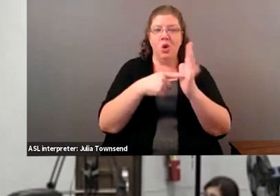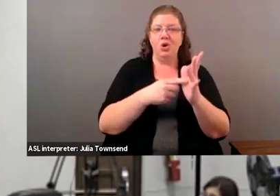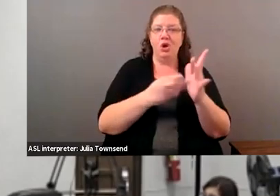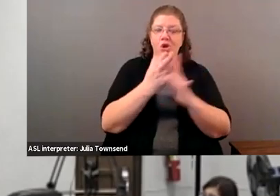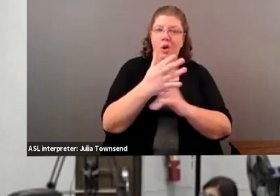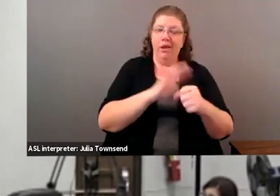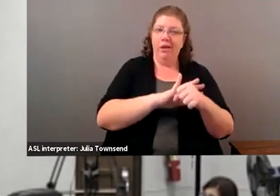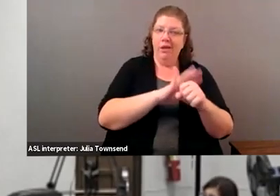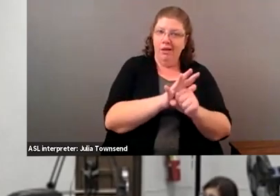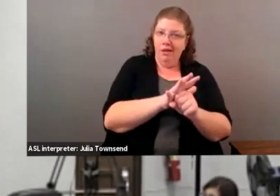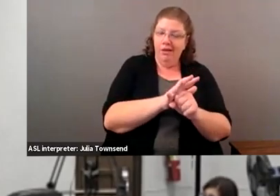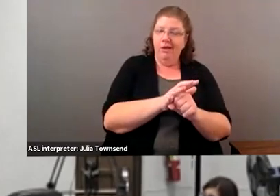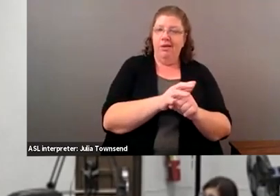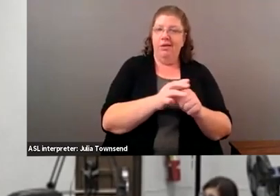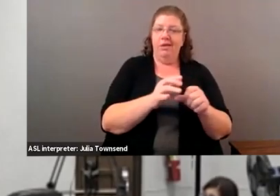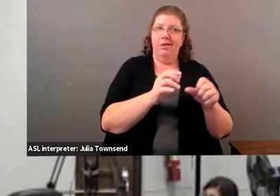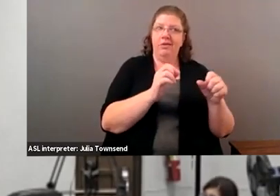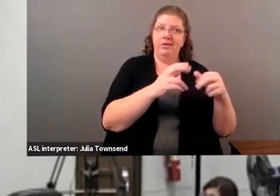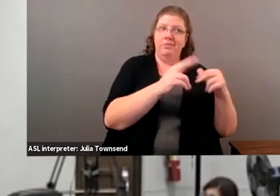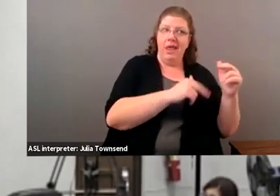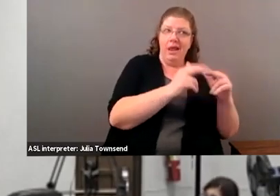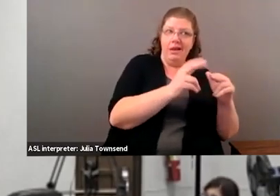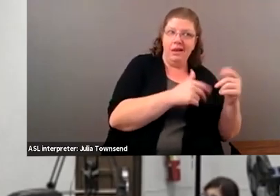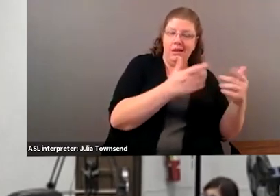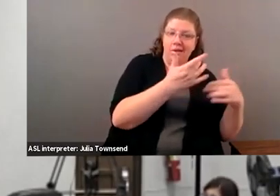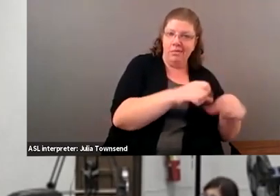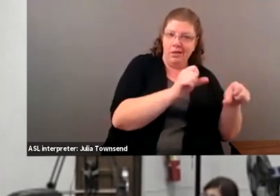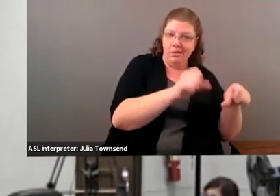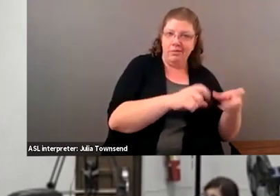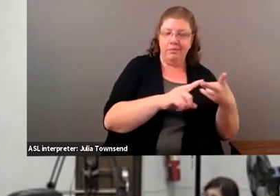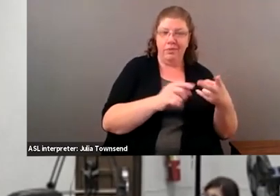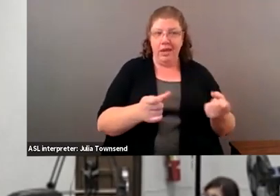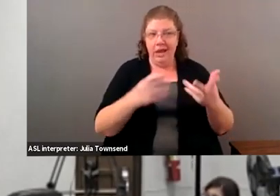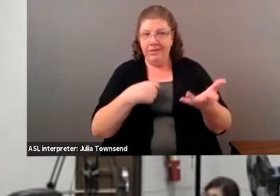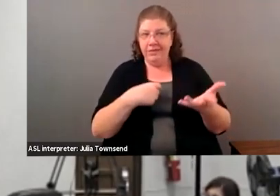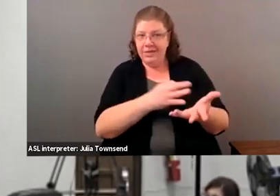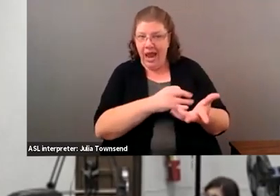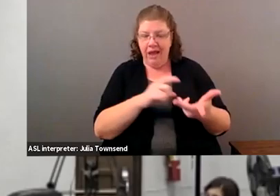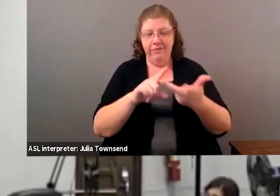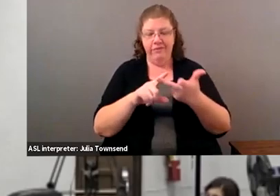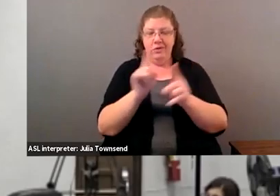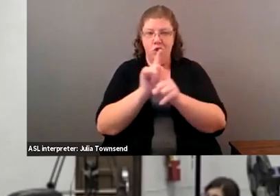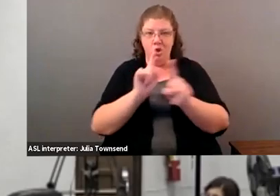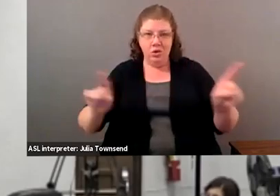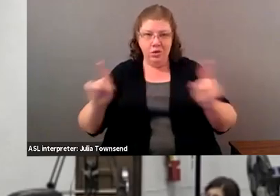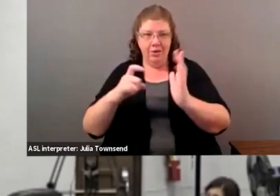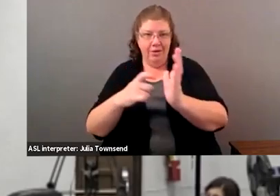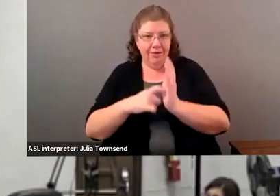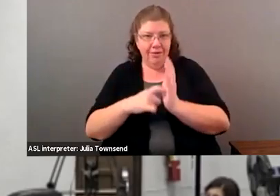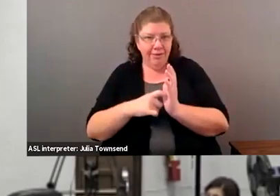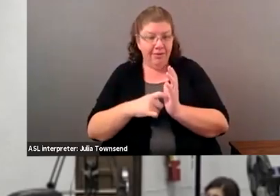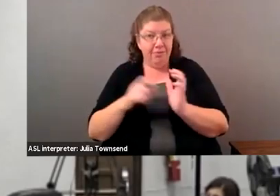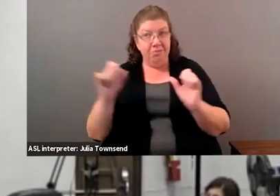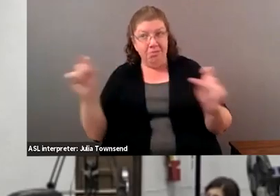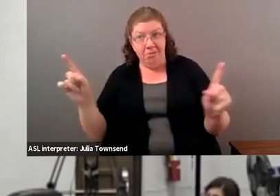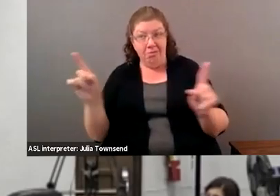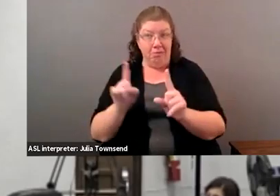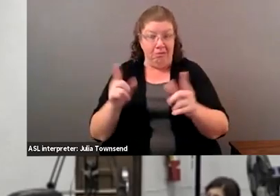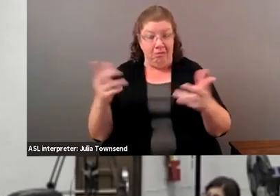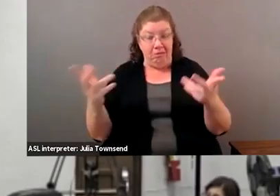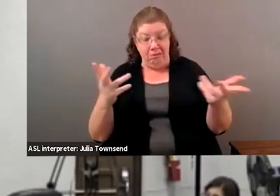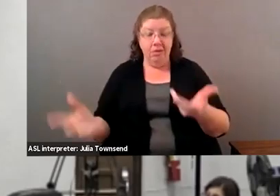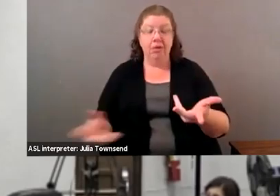alcover la factibilidad del espacio del personal donde nos encontramos con distanciamiento físico en caso de que no esto puede